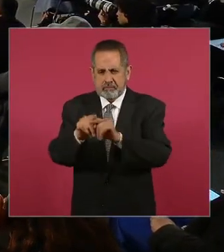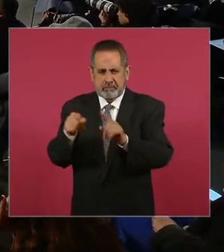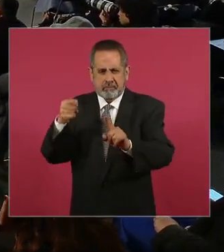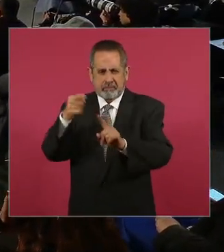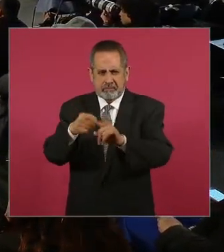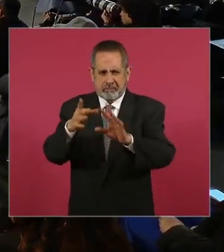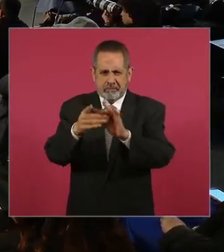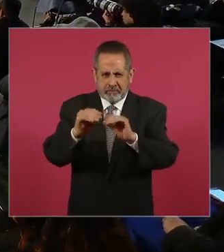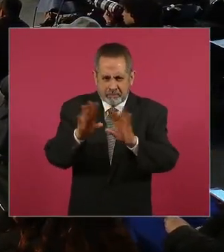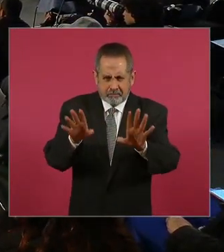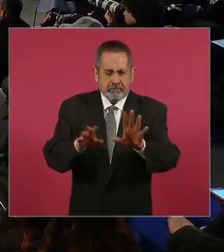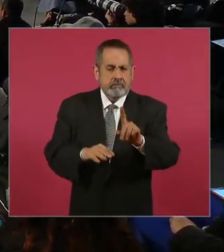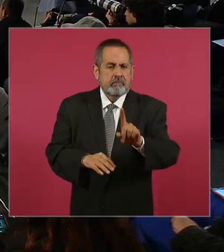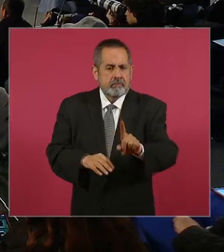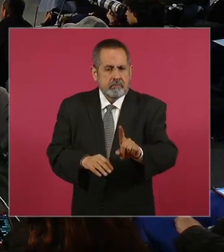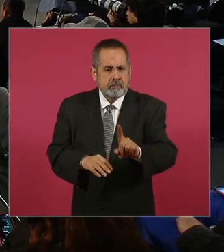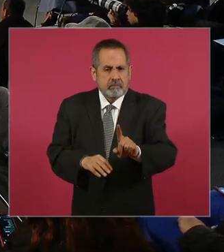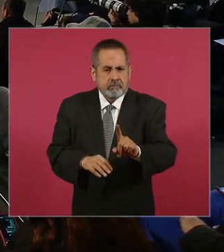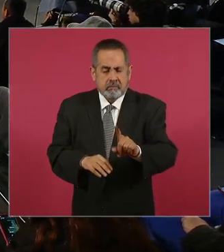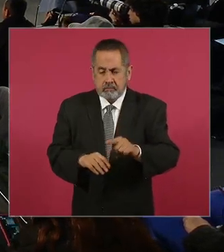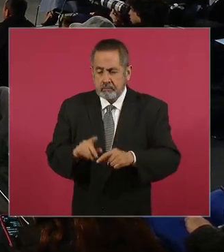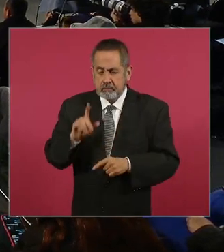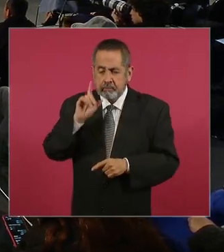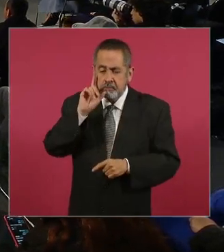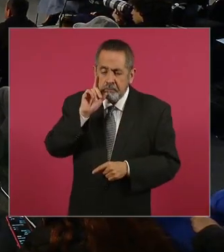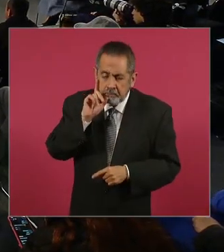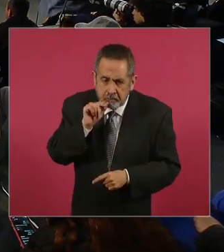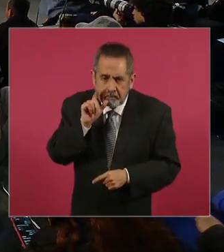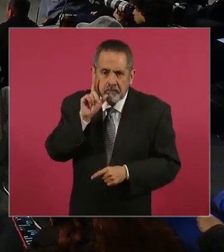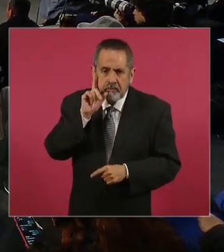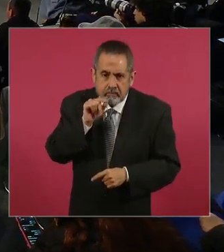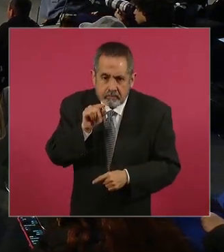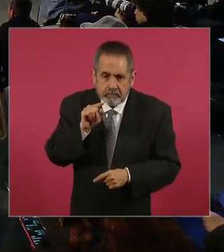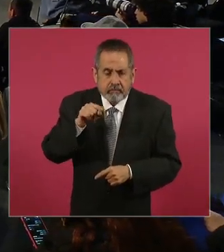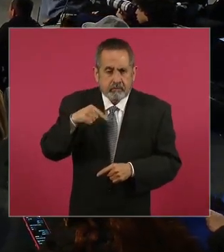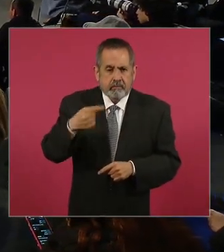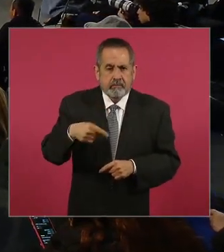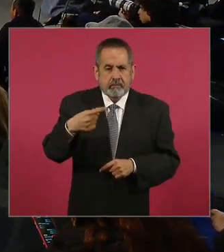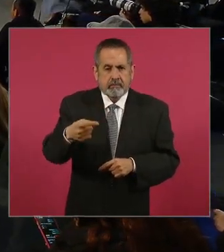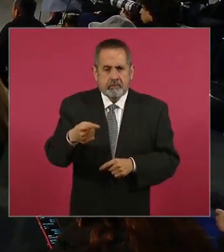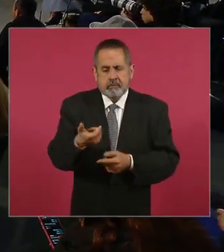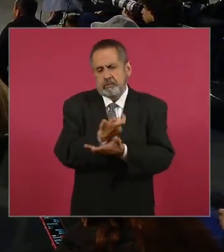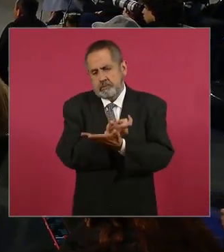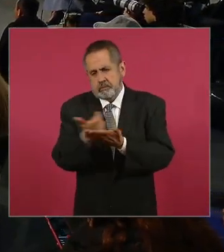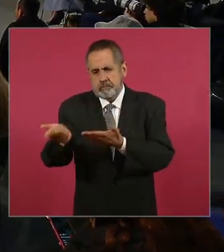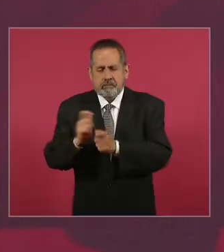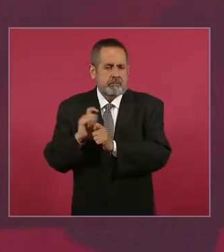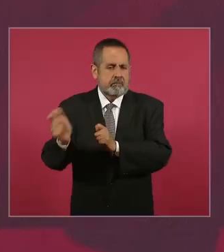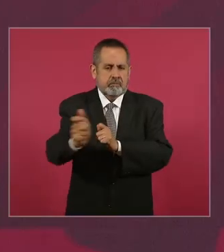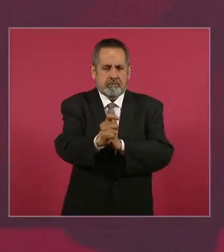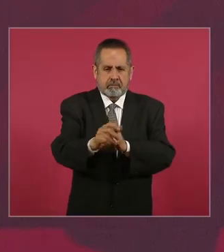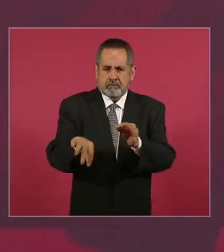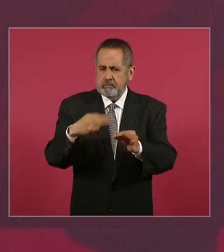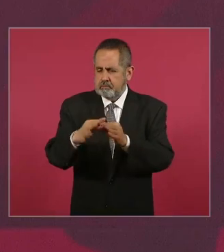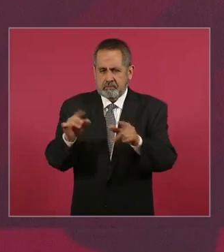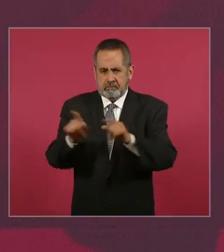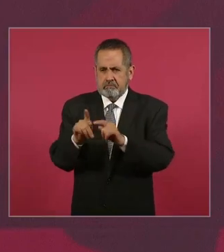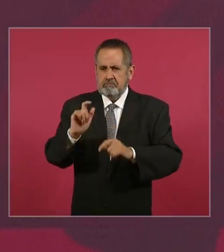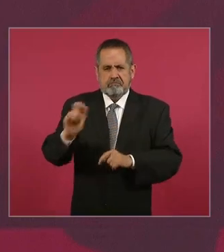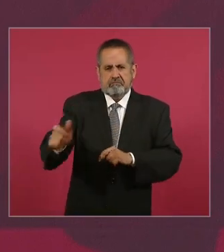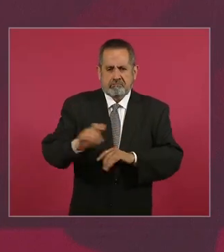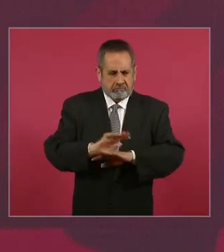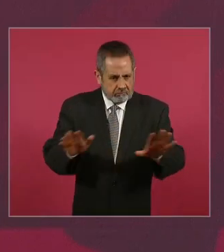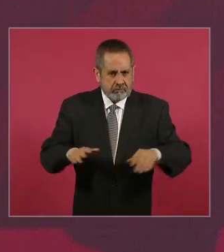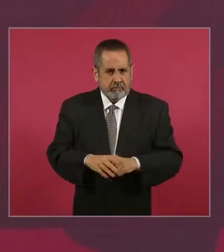más claro. Pasado mañana se empieza a pagar, ya. ¿Sí?